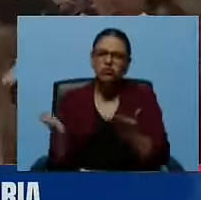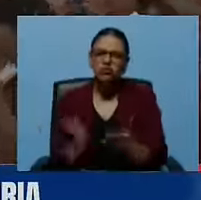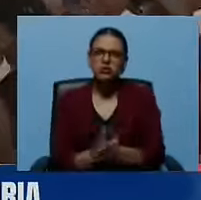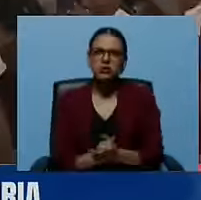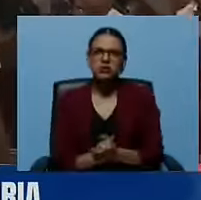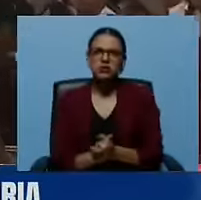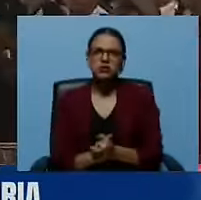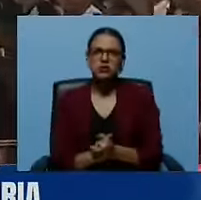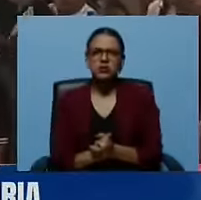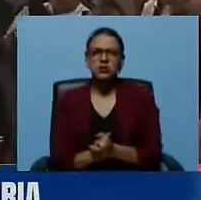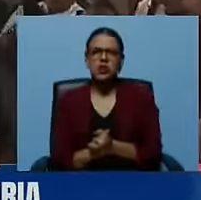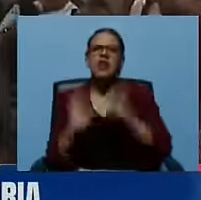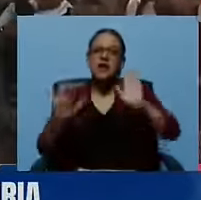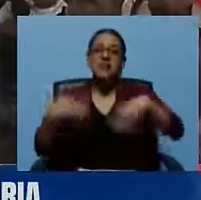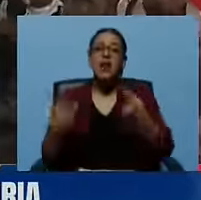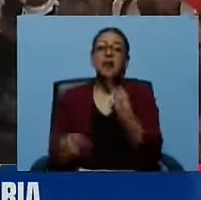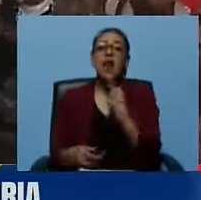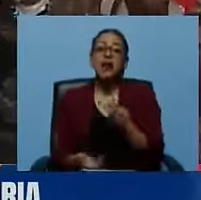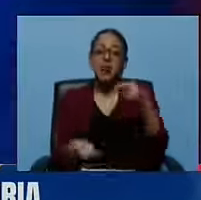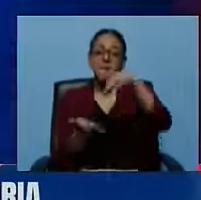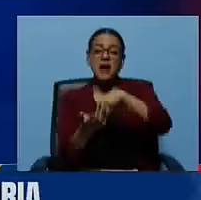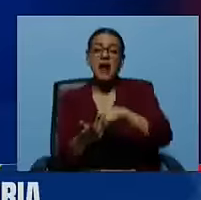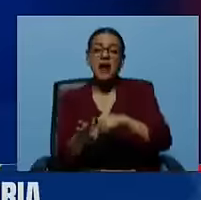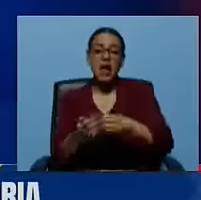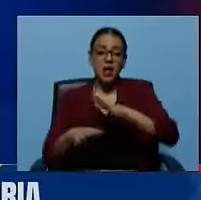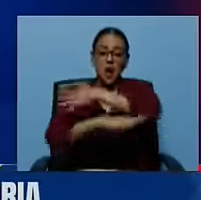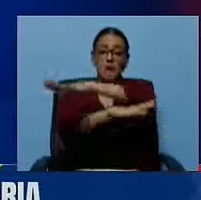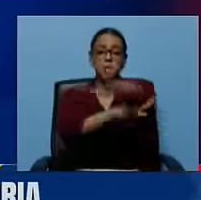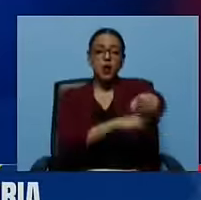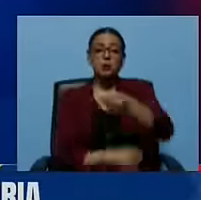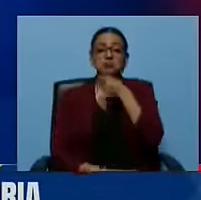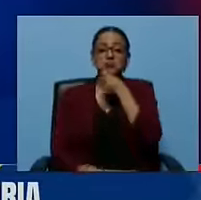Y después se para en una tarima y ni habla.